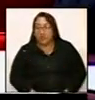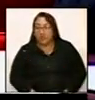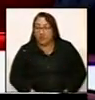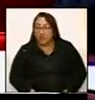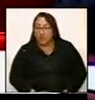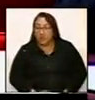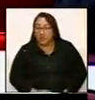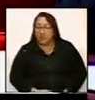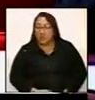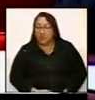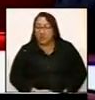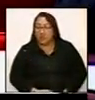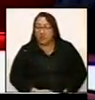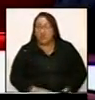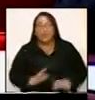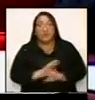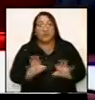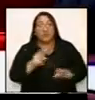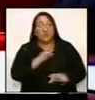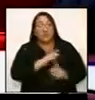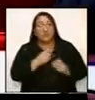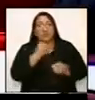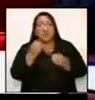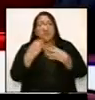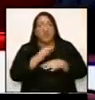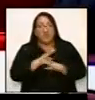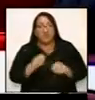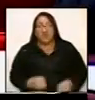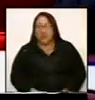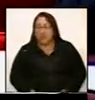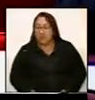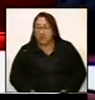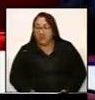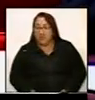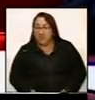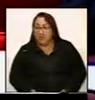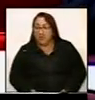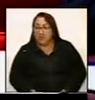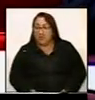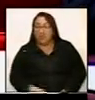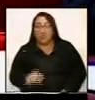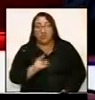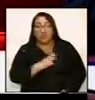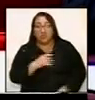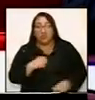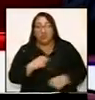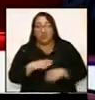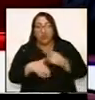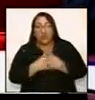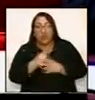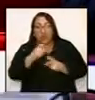que nadie los puede fiscalizar y ellos no pueden decir absolutamente nada. O sea, utilizan dinero del Estado,